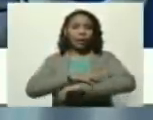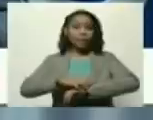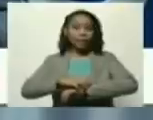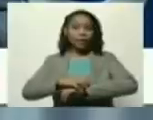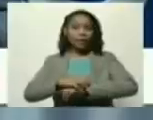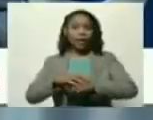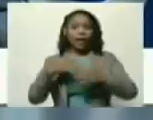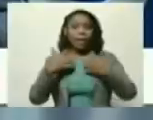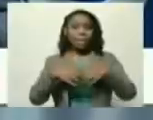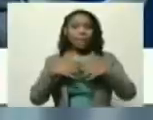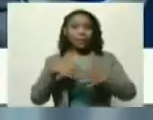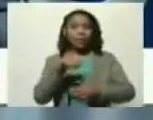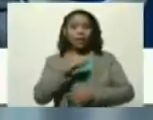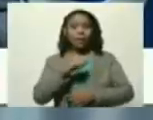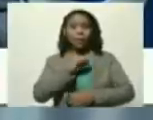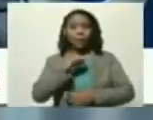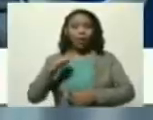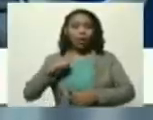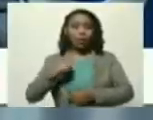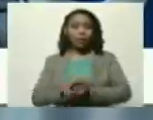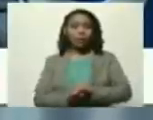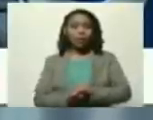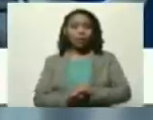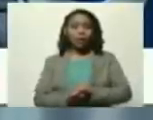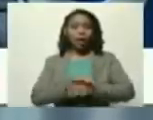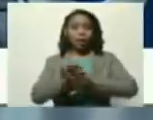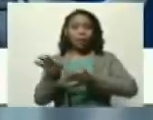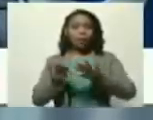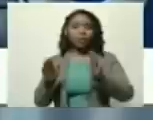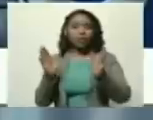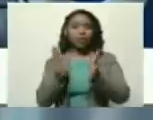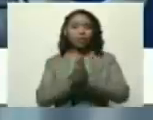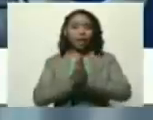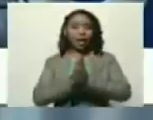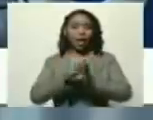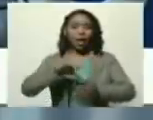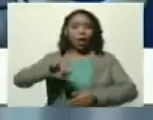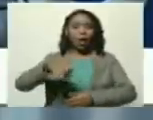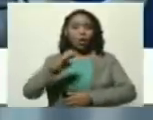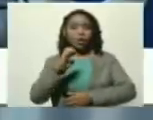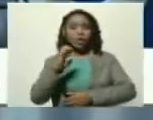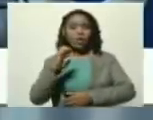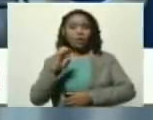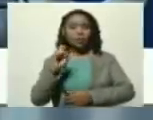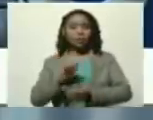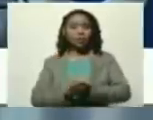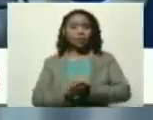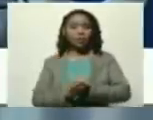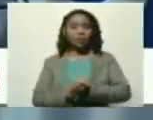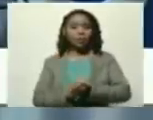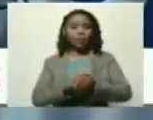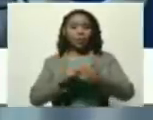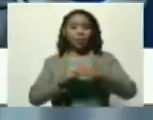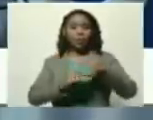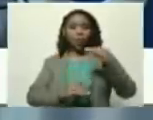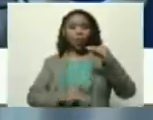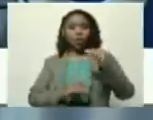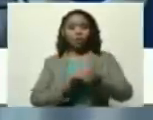anónima, ubicada en el municipio San José de Guanipa, la cantidad de